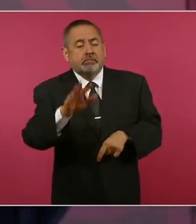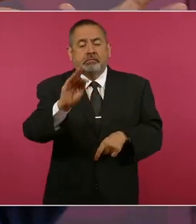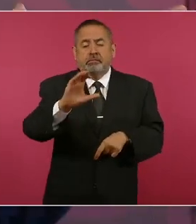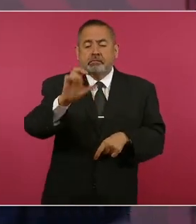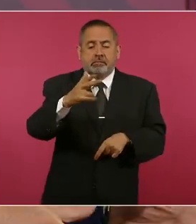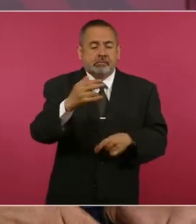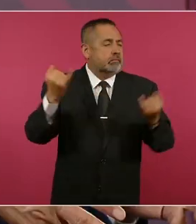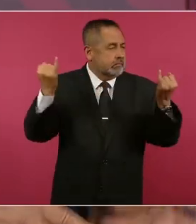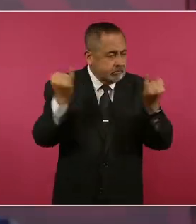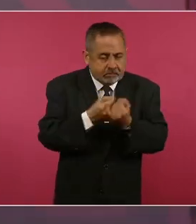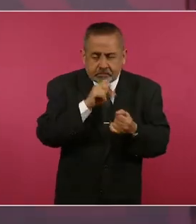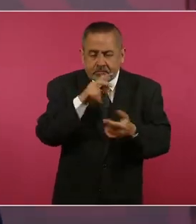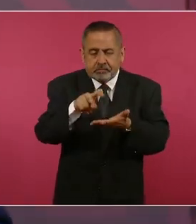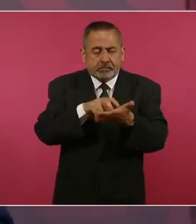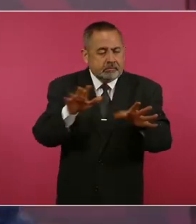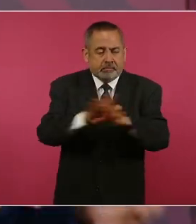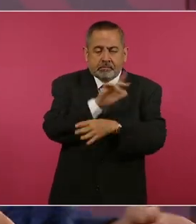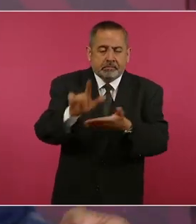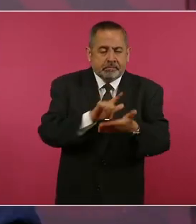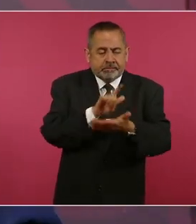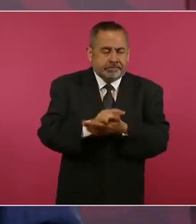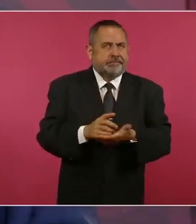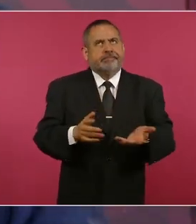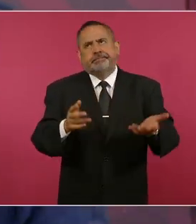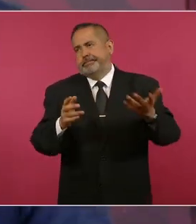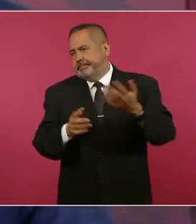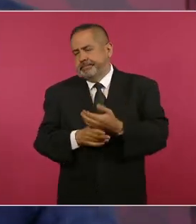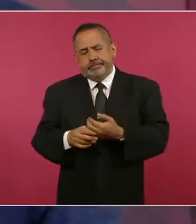la misma reforma, igual.